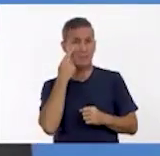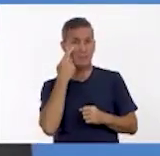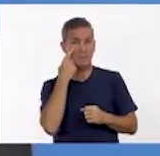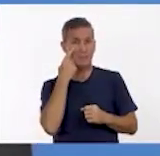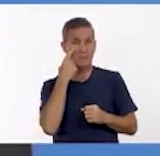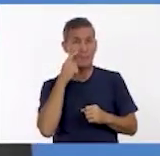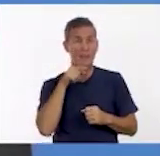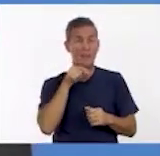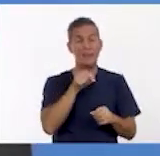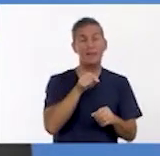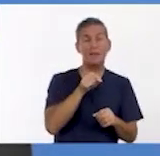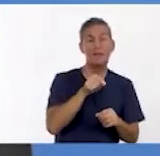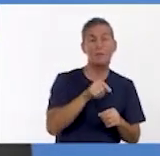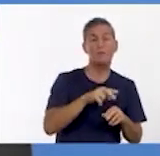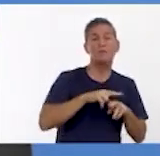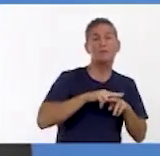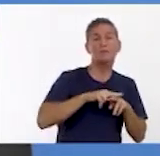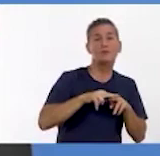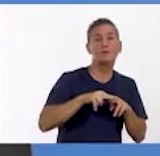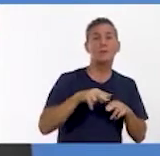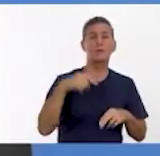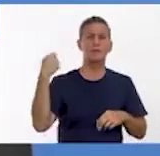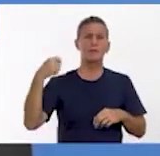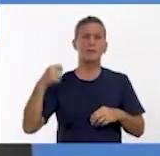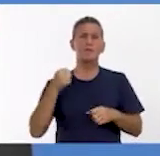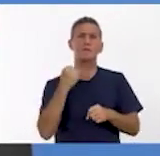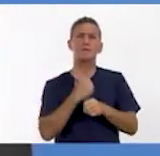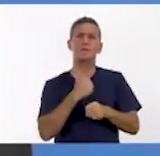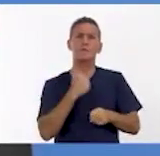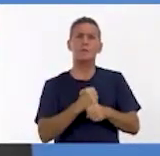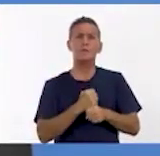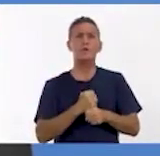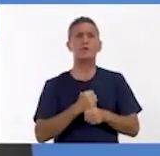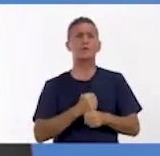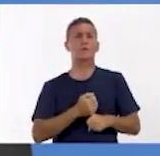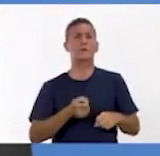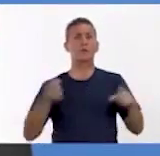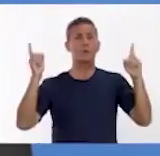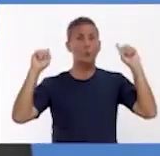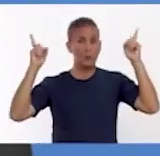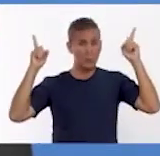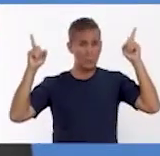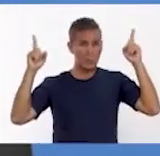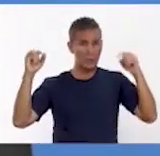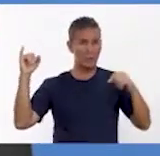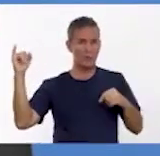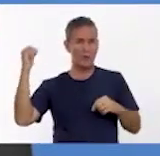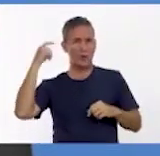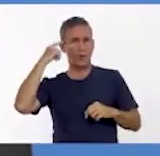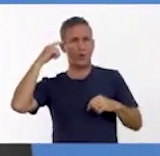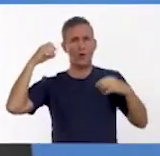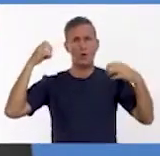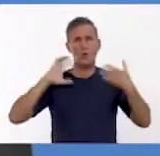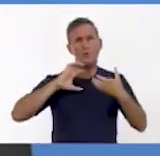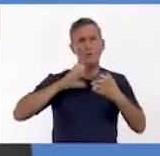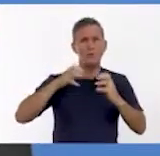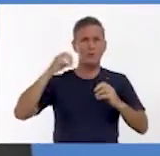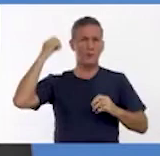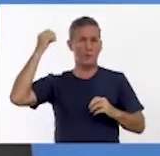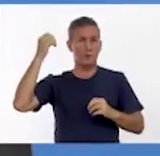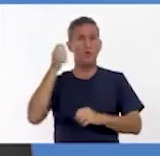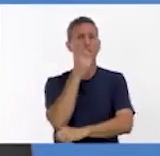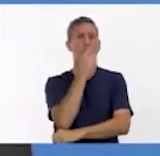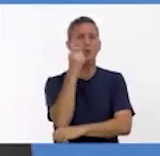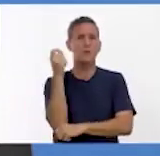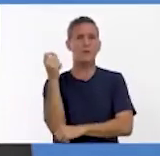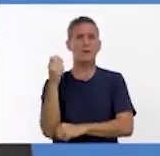sentido también del momento histórico, que tenemos que trabajar con lo político y con lo ideológico, porque los